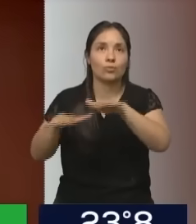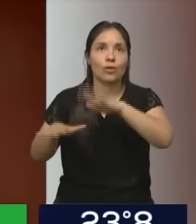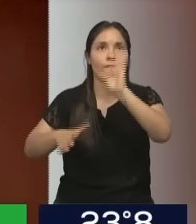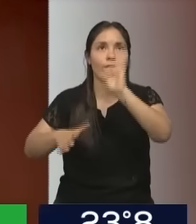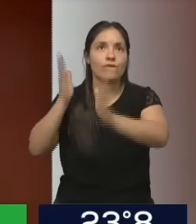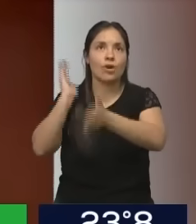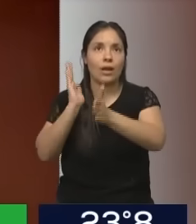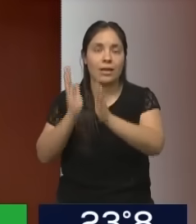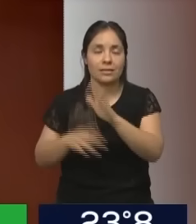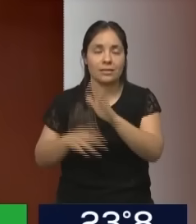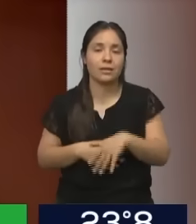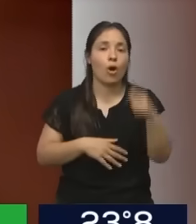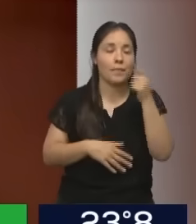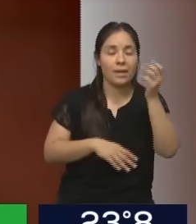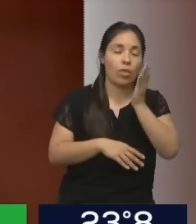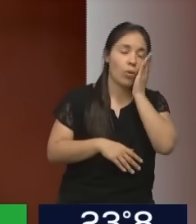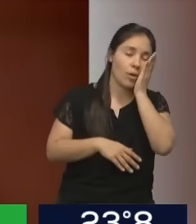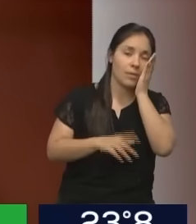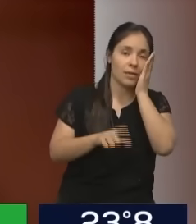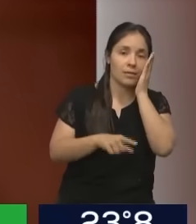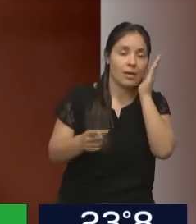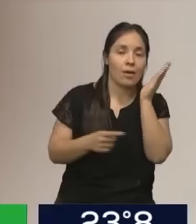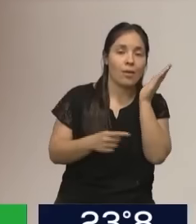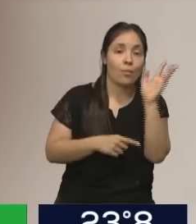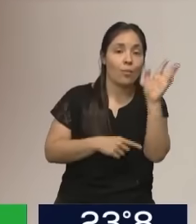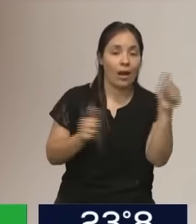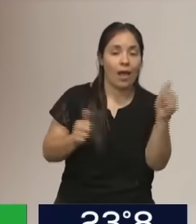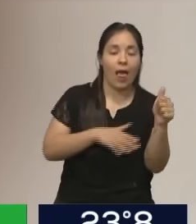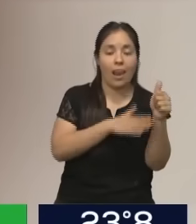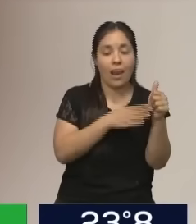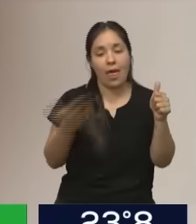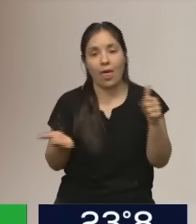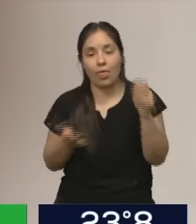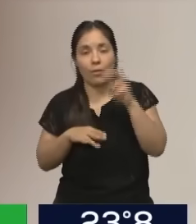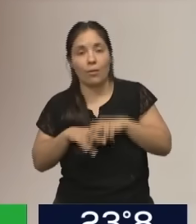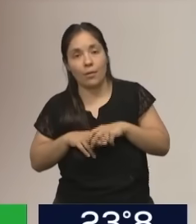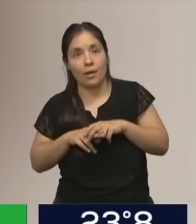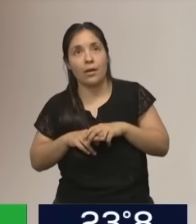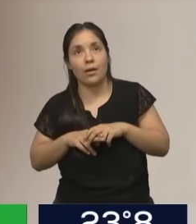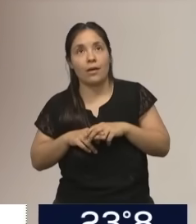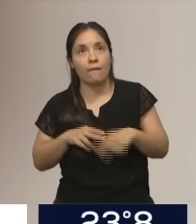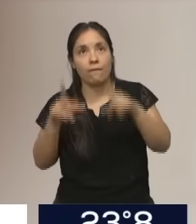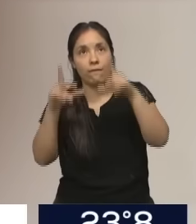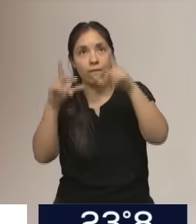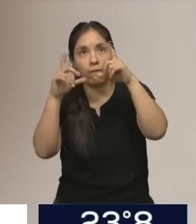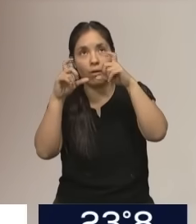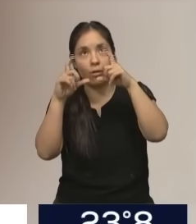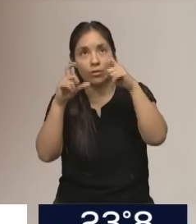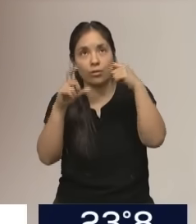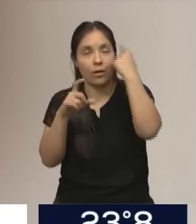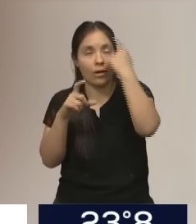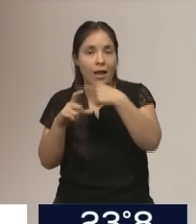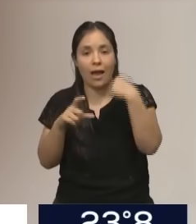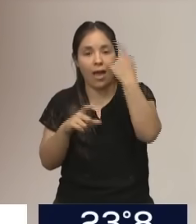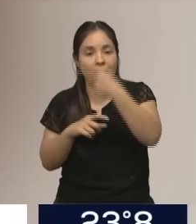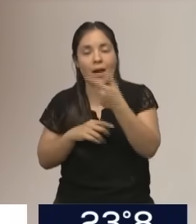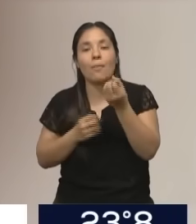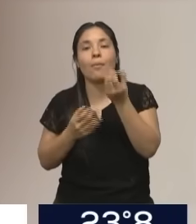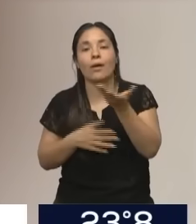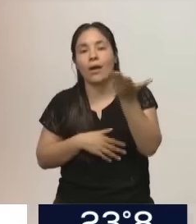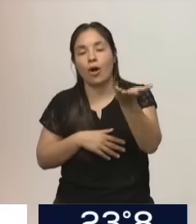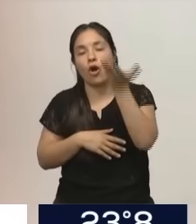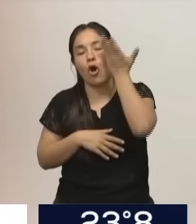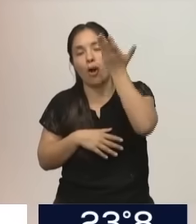al expresidente durmiendo, quien era su mujer en ese momento, se fotografió luego de recibir